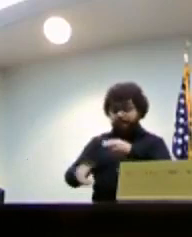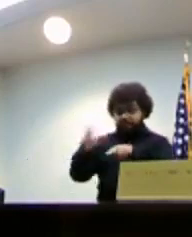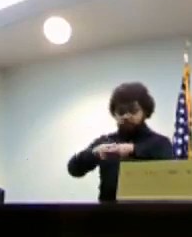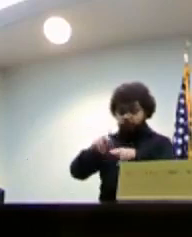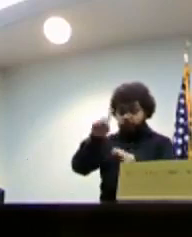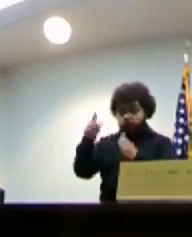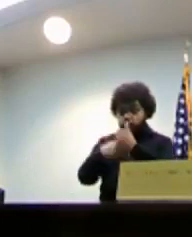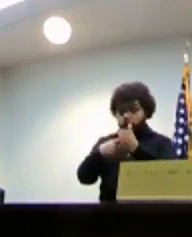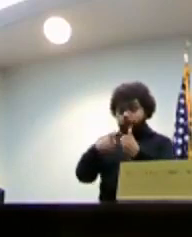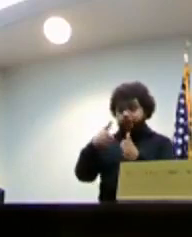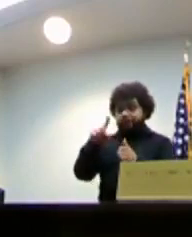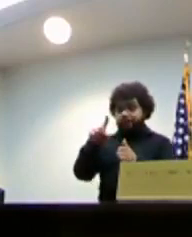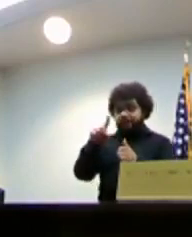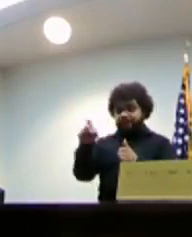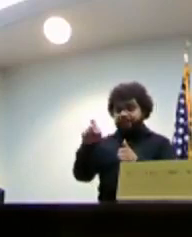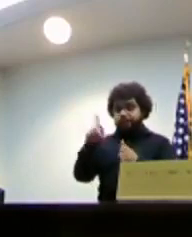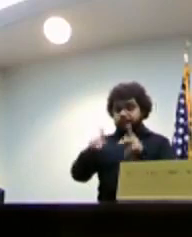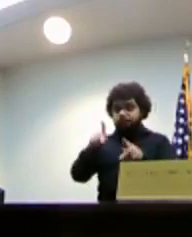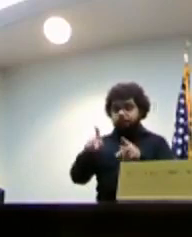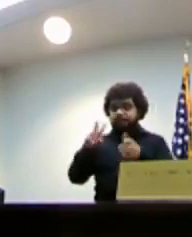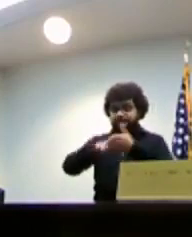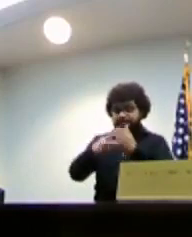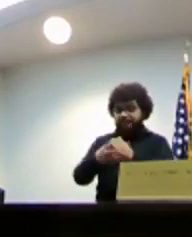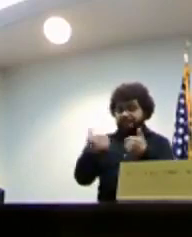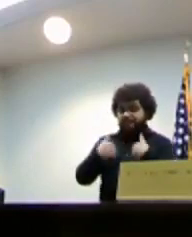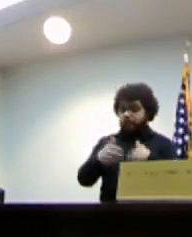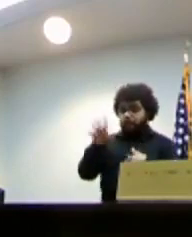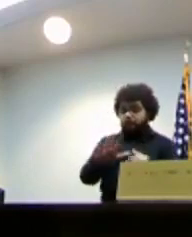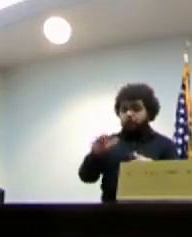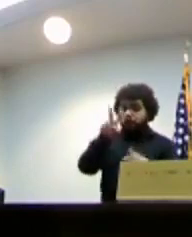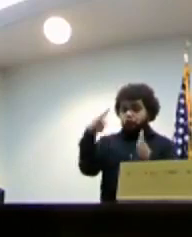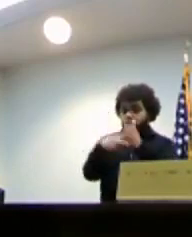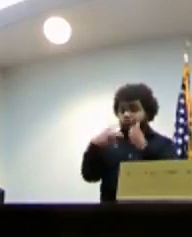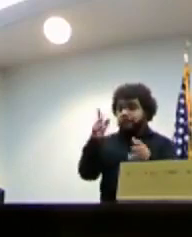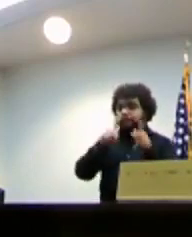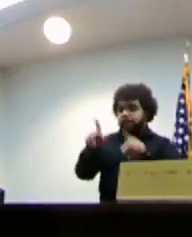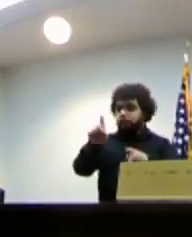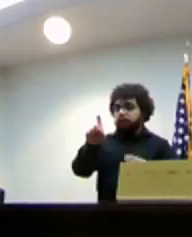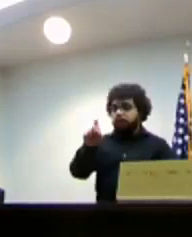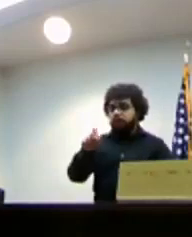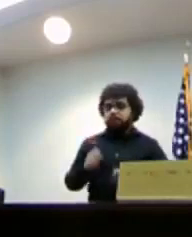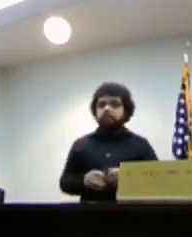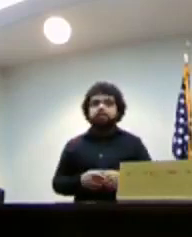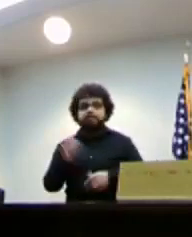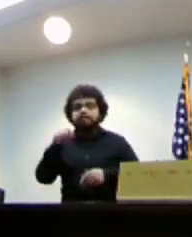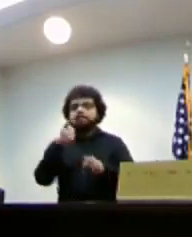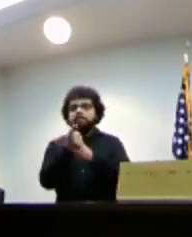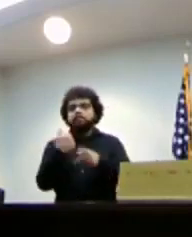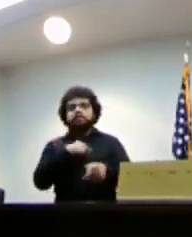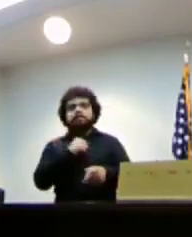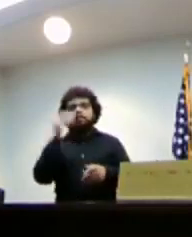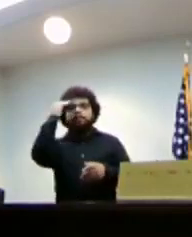Que eran alrededor de 2,000 personas. Alrededor de 2,000 personas. Sabemos que se han aprobado unas leyes donde se ha dejado